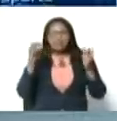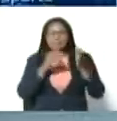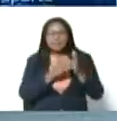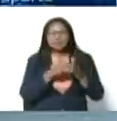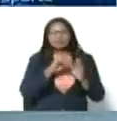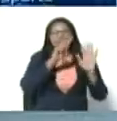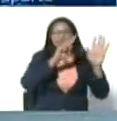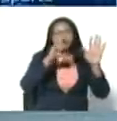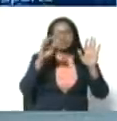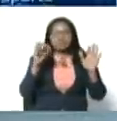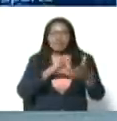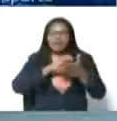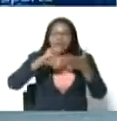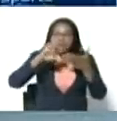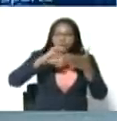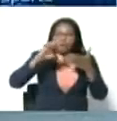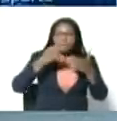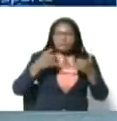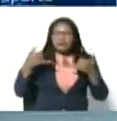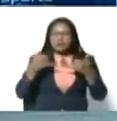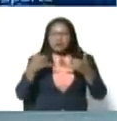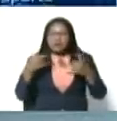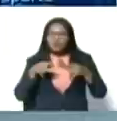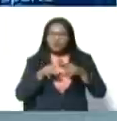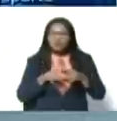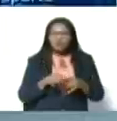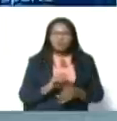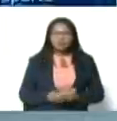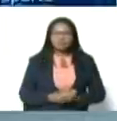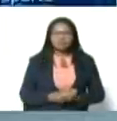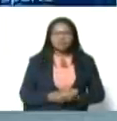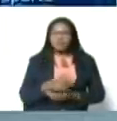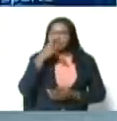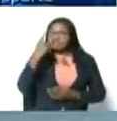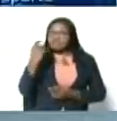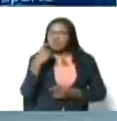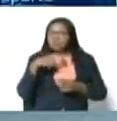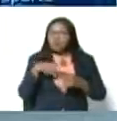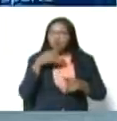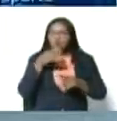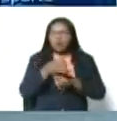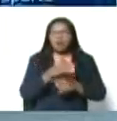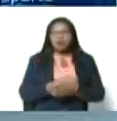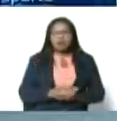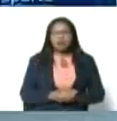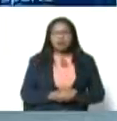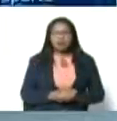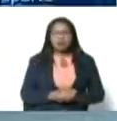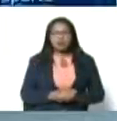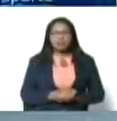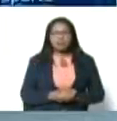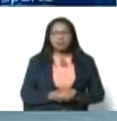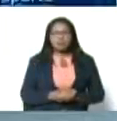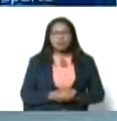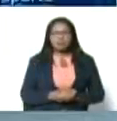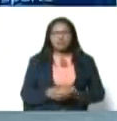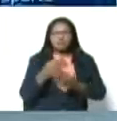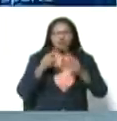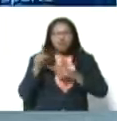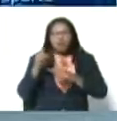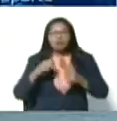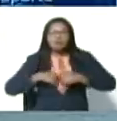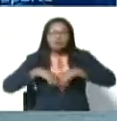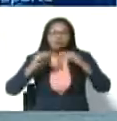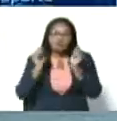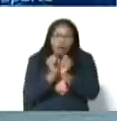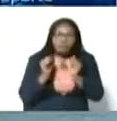1.670.816 euros para la línea Sistema Ezequiel Zamora, la línea Puerto La Cruz, La Encrucijada. Vamos